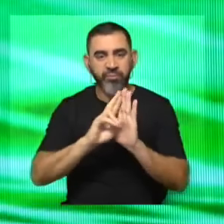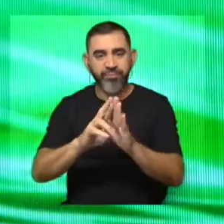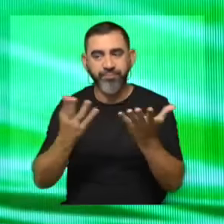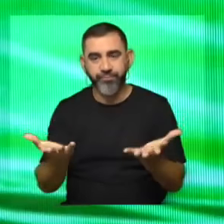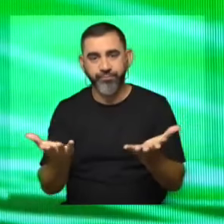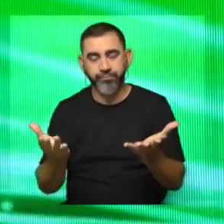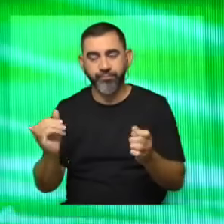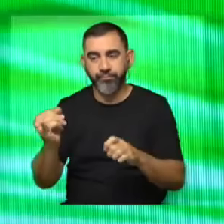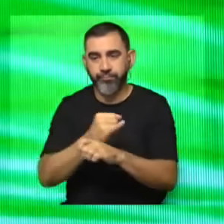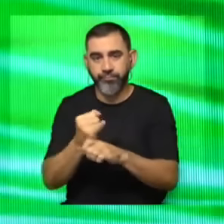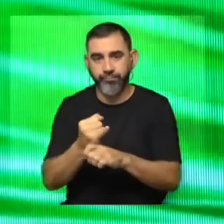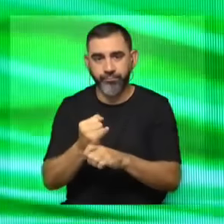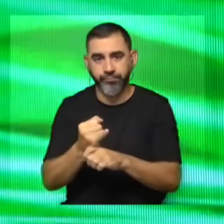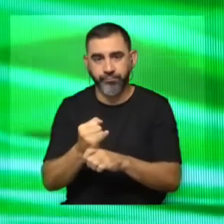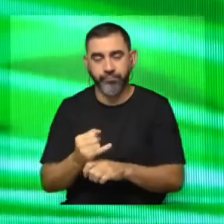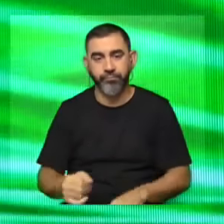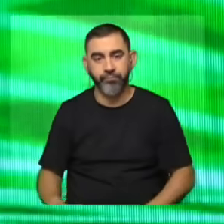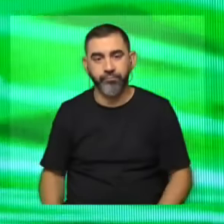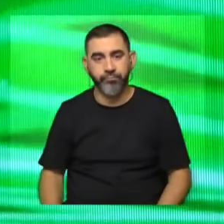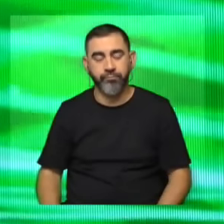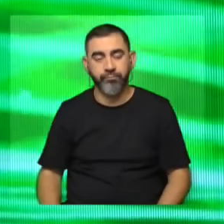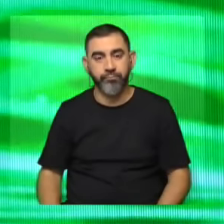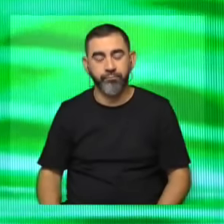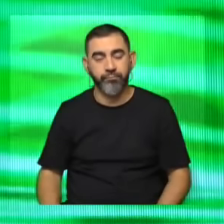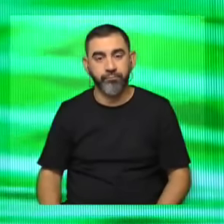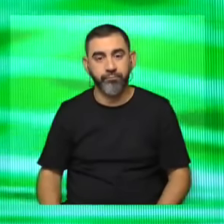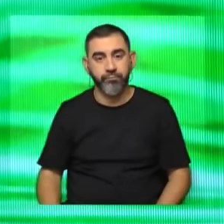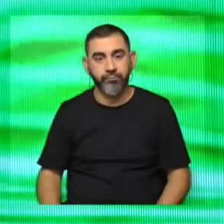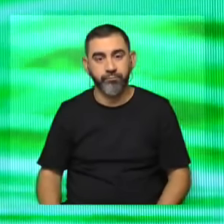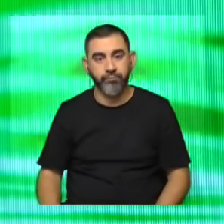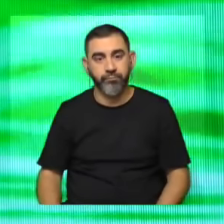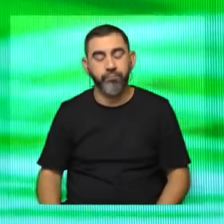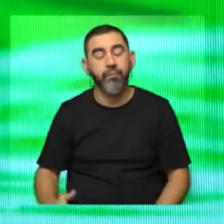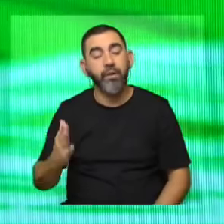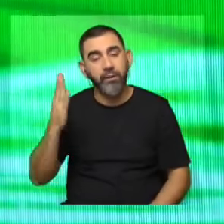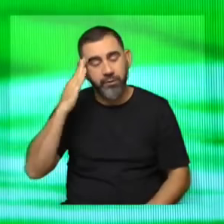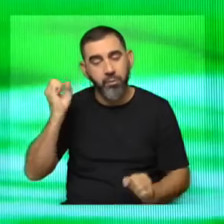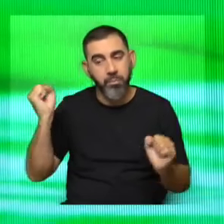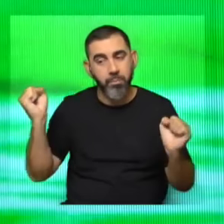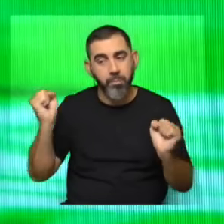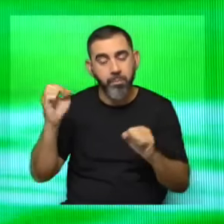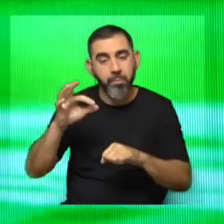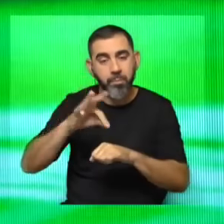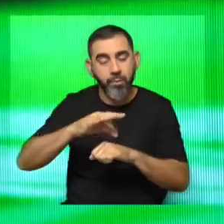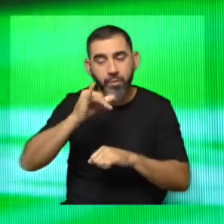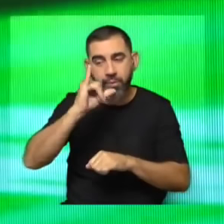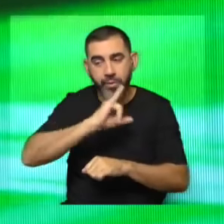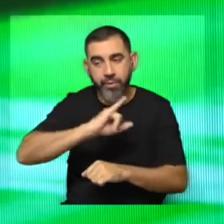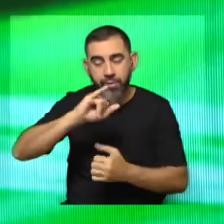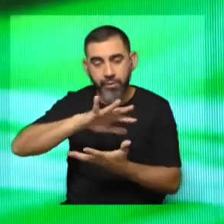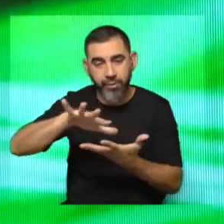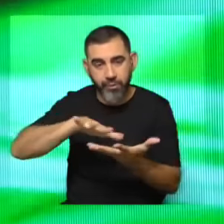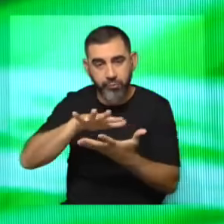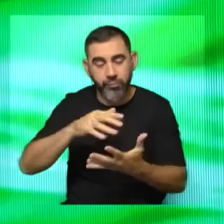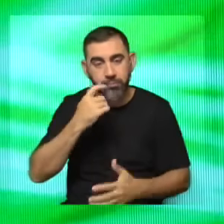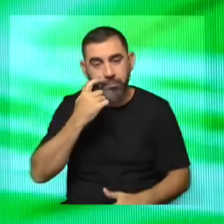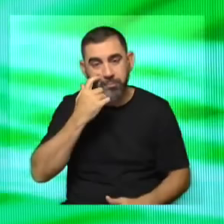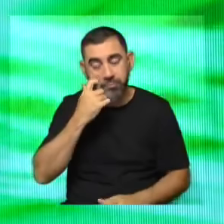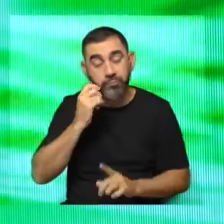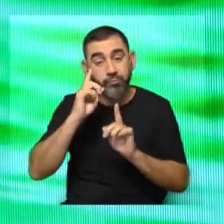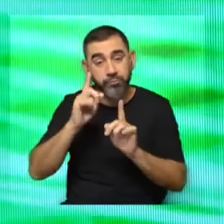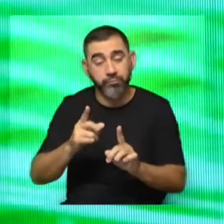en esta institución después de que pasa esto eso realmente sabemos que hay miedo los colegas de denunciar situaciones Pero además para